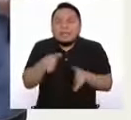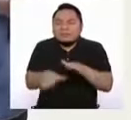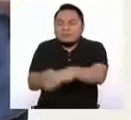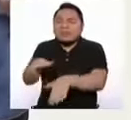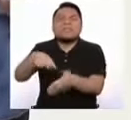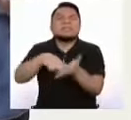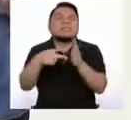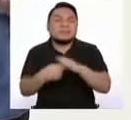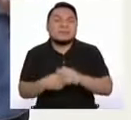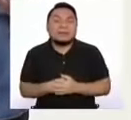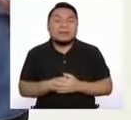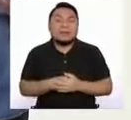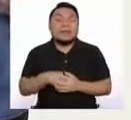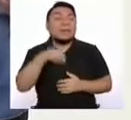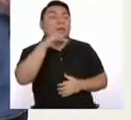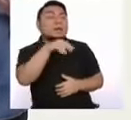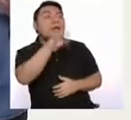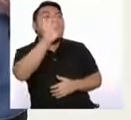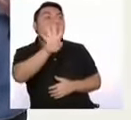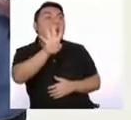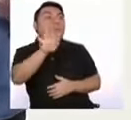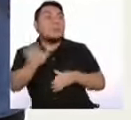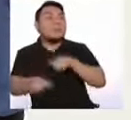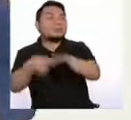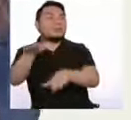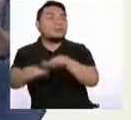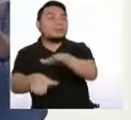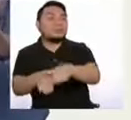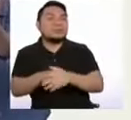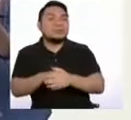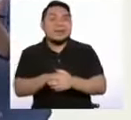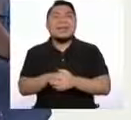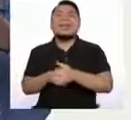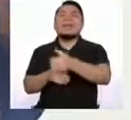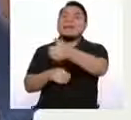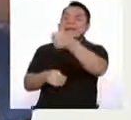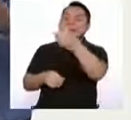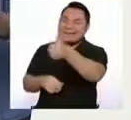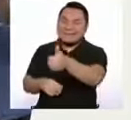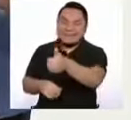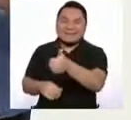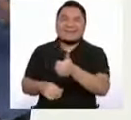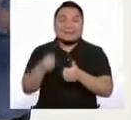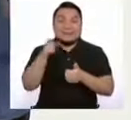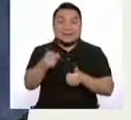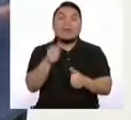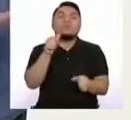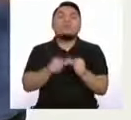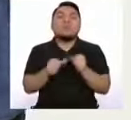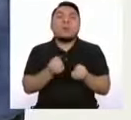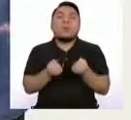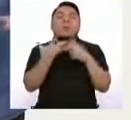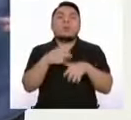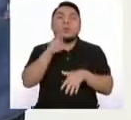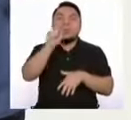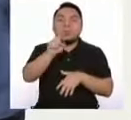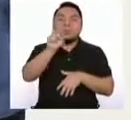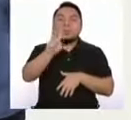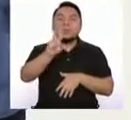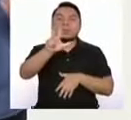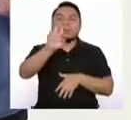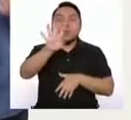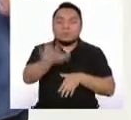huellas? Dijeron cuatro pasos. ¡Eso! ¡El número de pasos que debían dar!